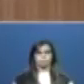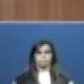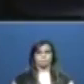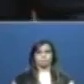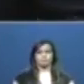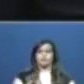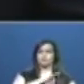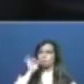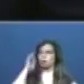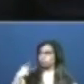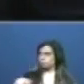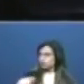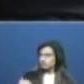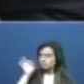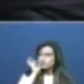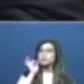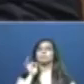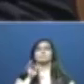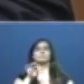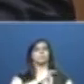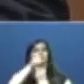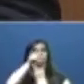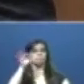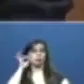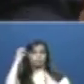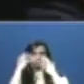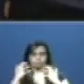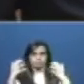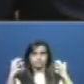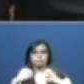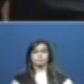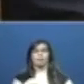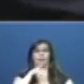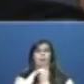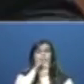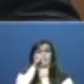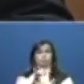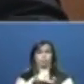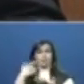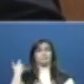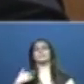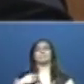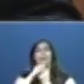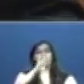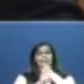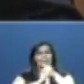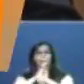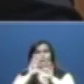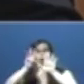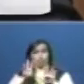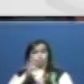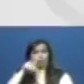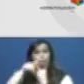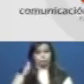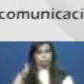señora presidenta señoras y señores procuradores en el Ecuador de nuestra octava legislatura autonómica celebramos un nuevo